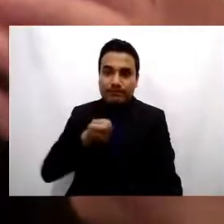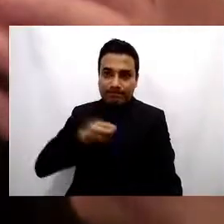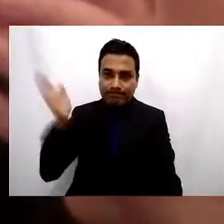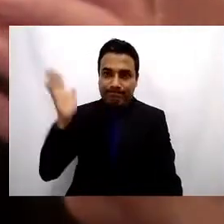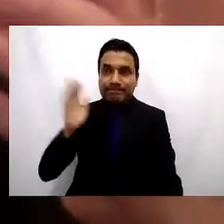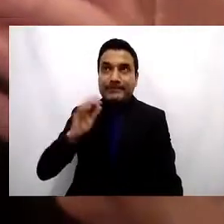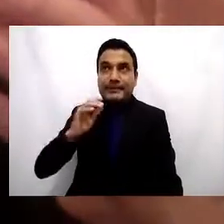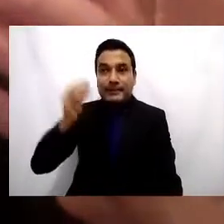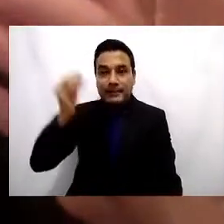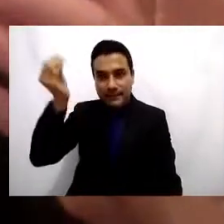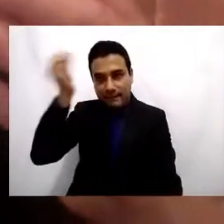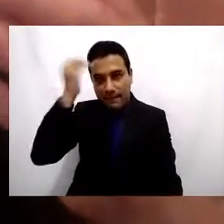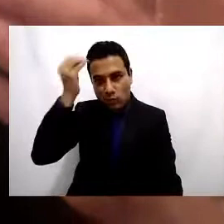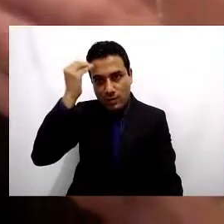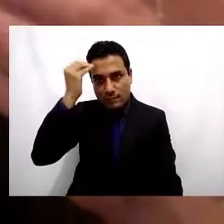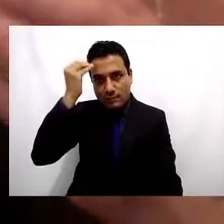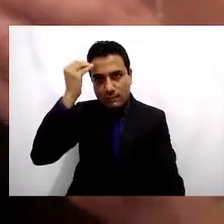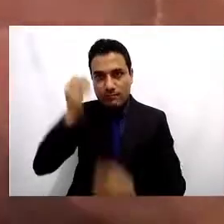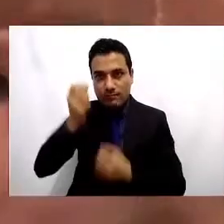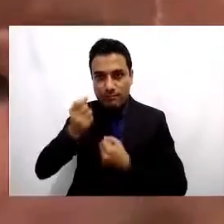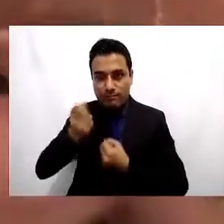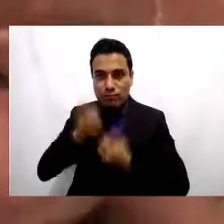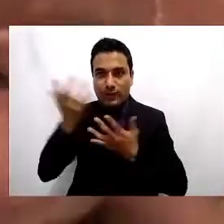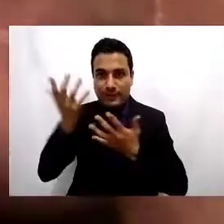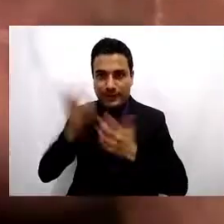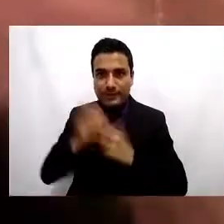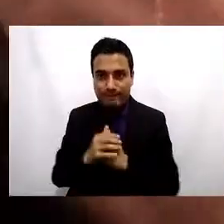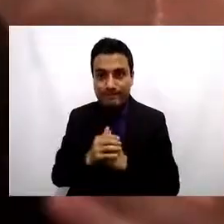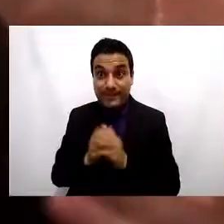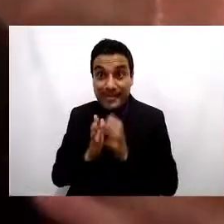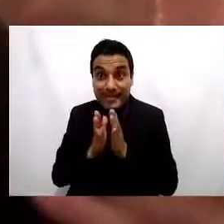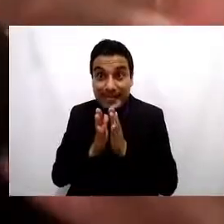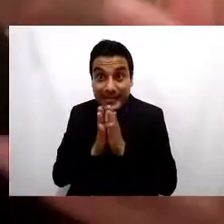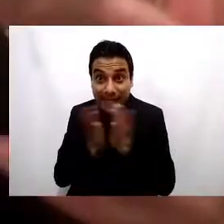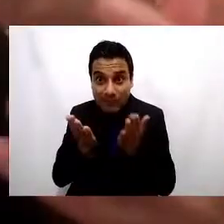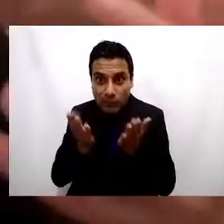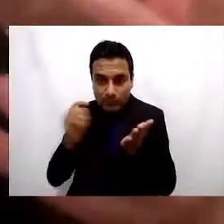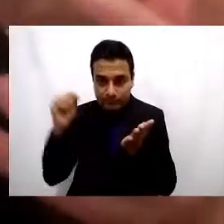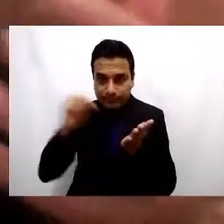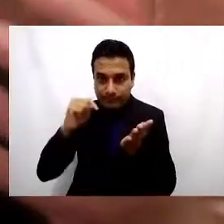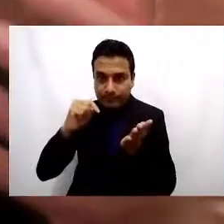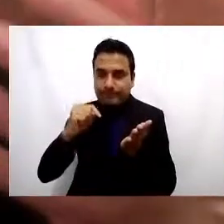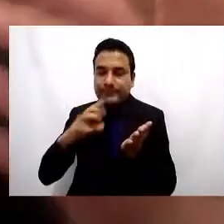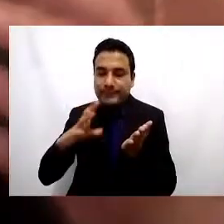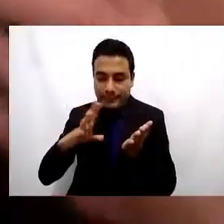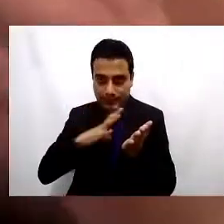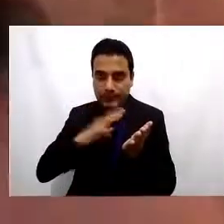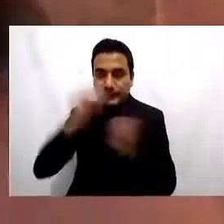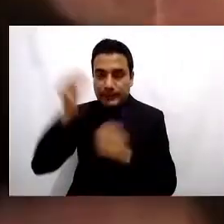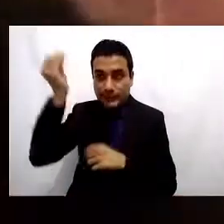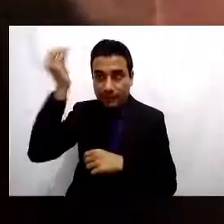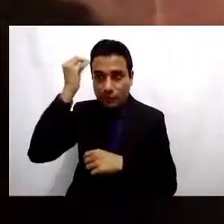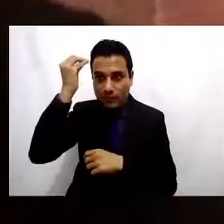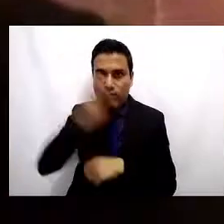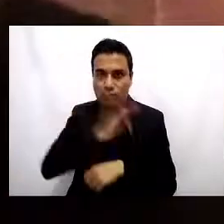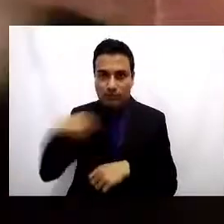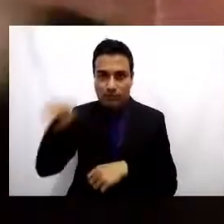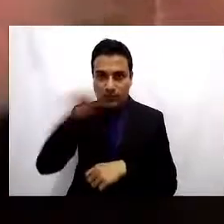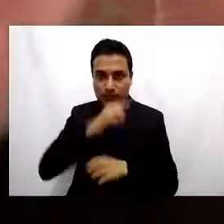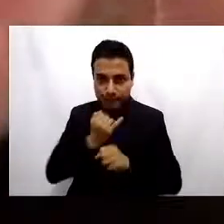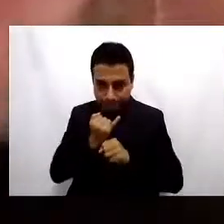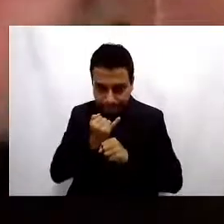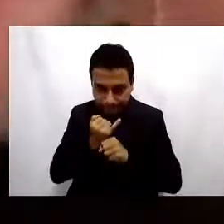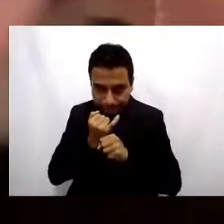que tienen los textos poéticos en tanto conductores a una verdad a la que accedes por el mecanismo